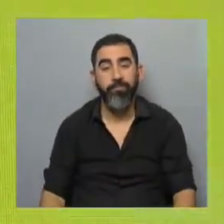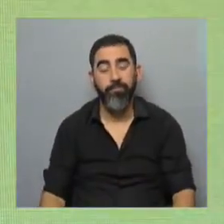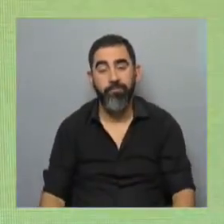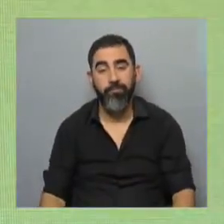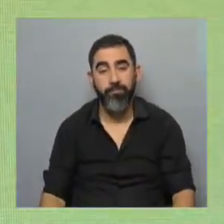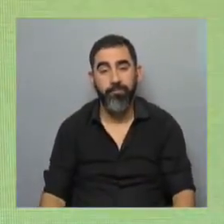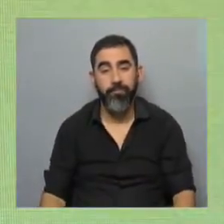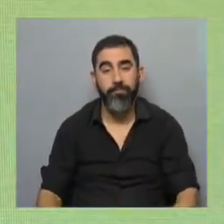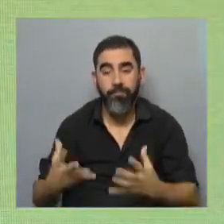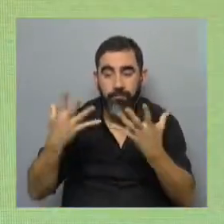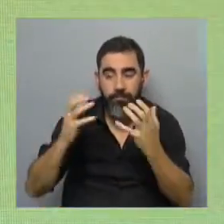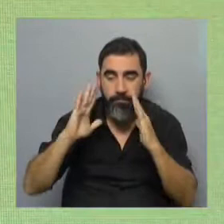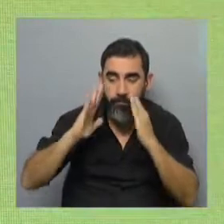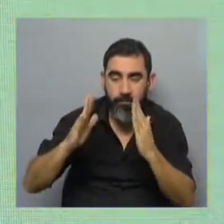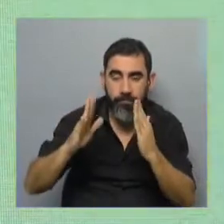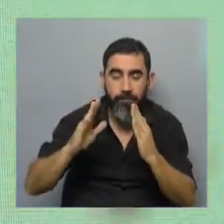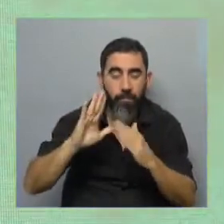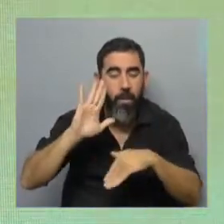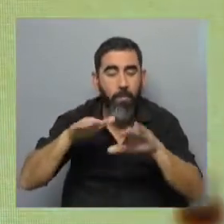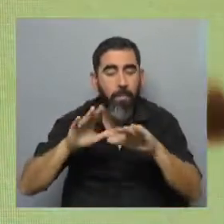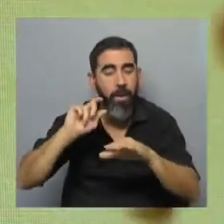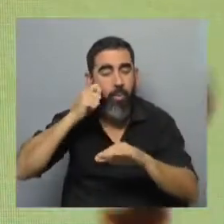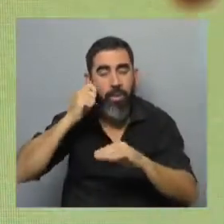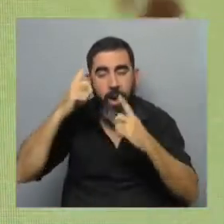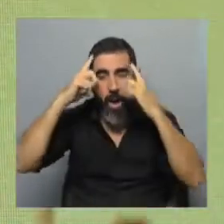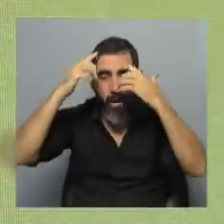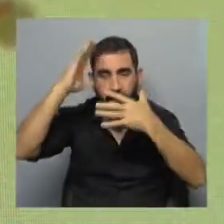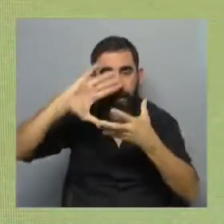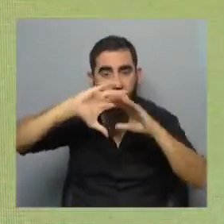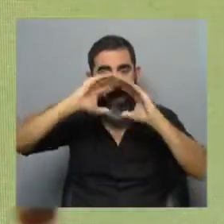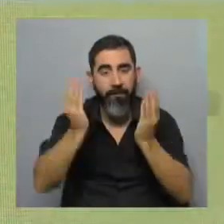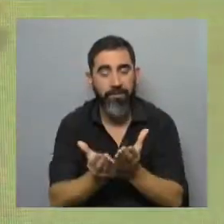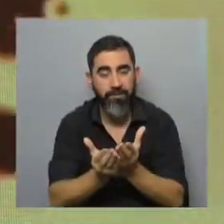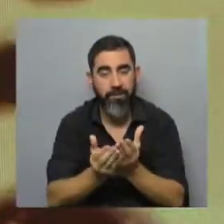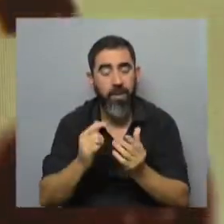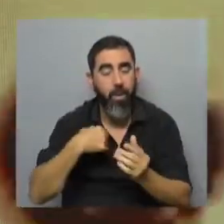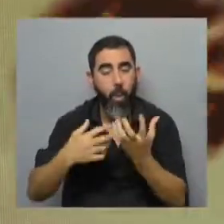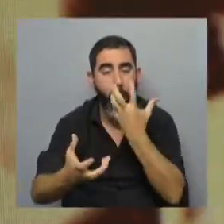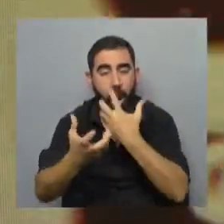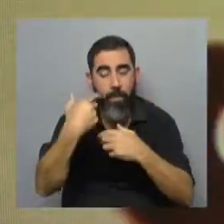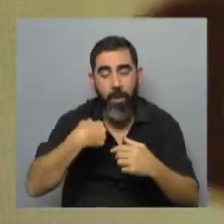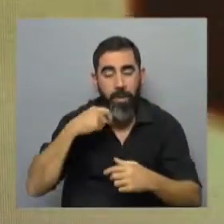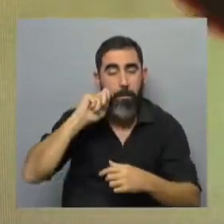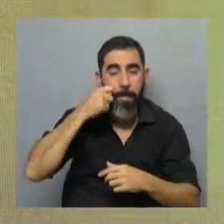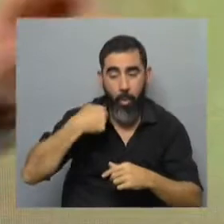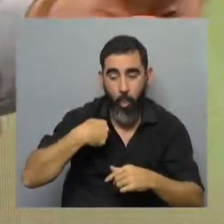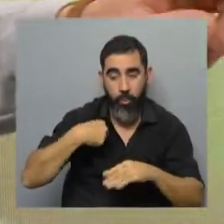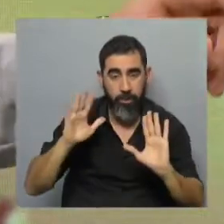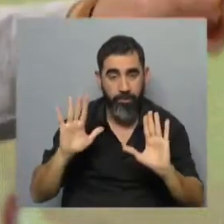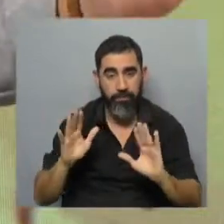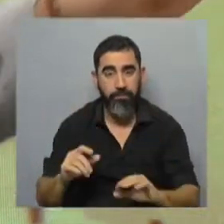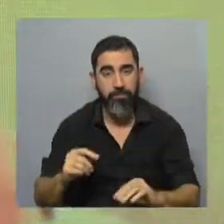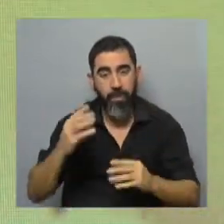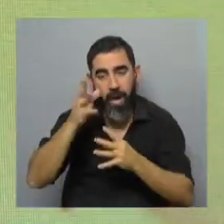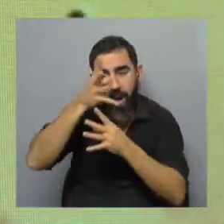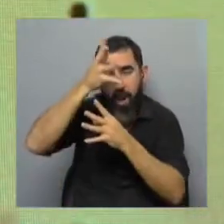quería centrarme en lo más llamativo, que es en la cabeza, de una especie que me gustara, que llamara mucho la atención, por las crestas